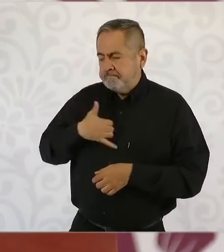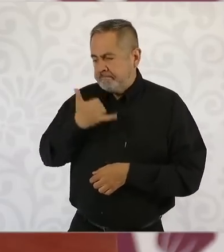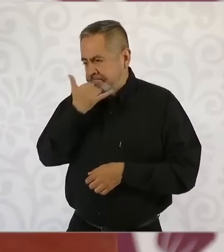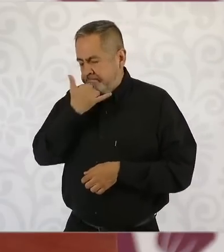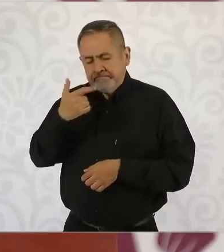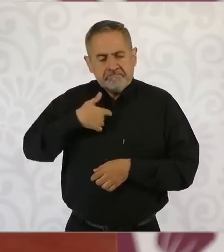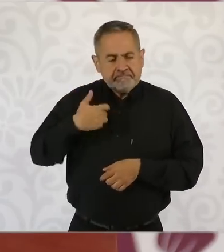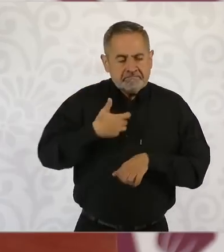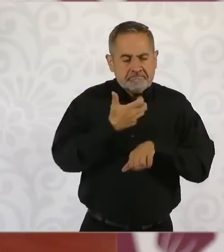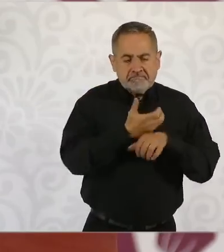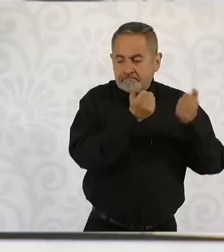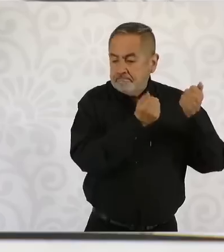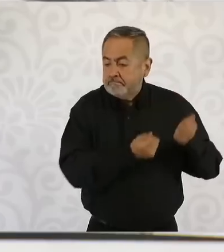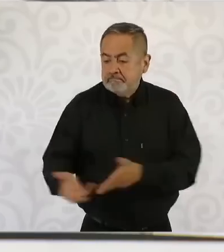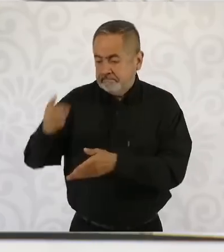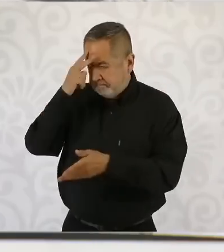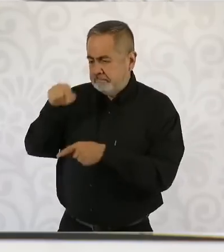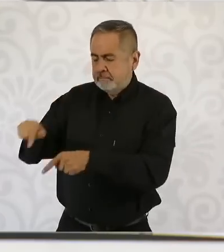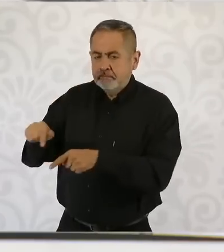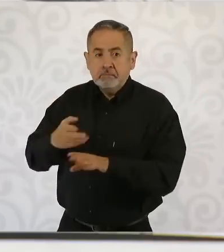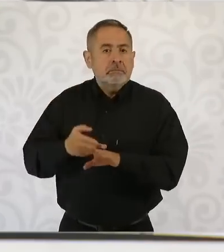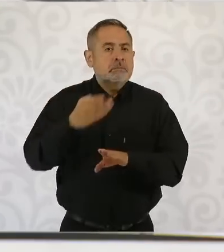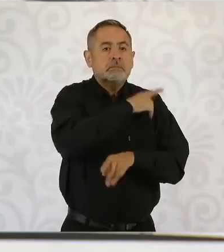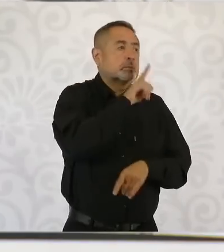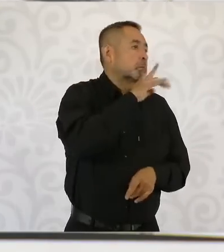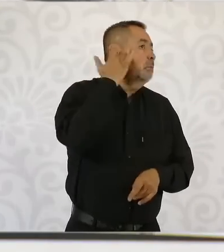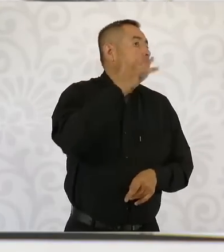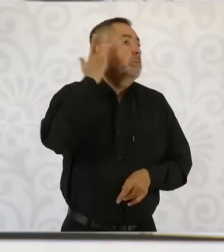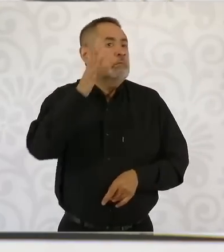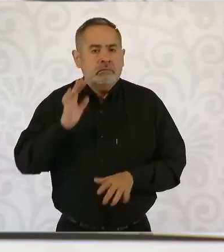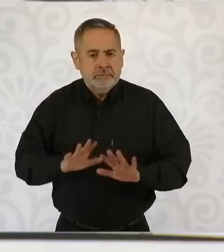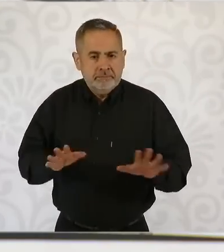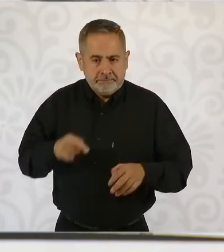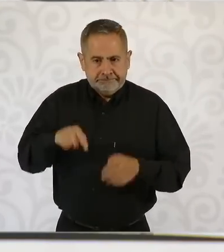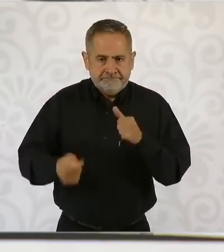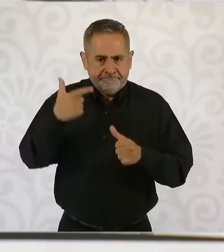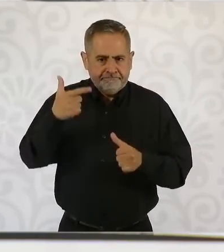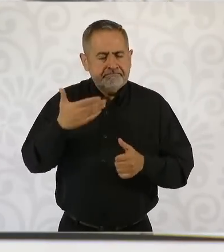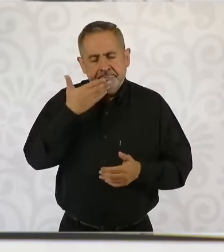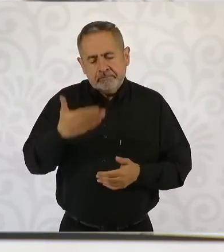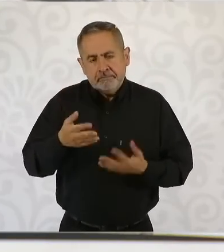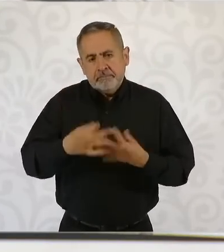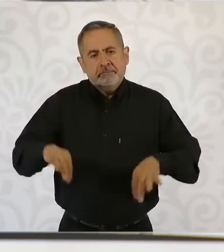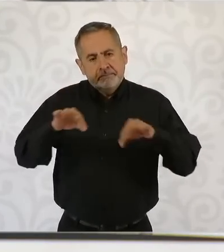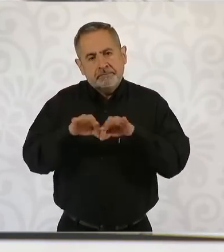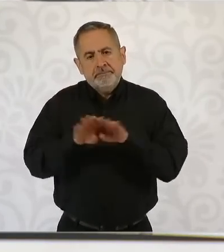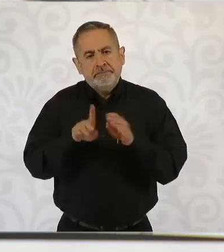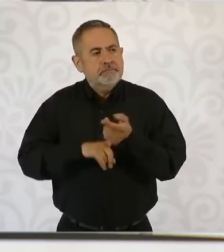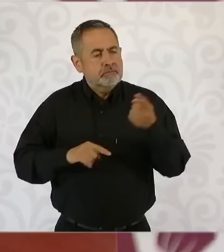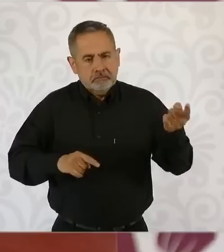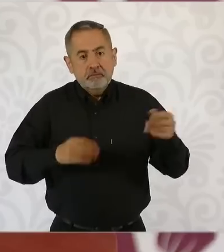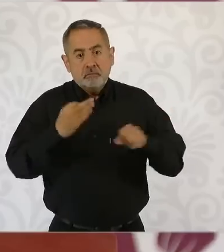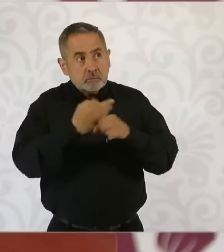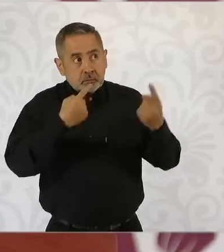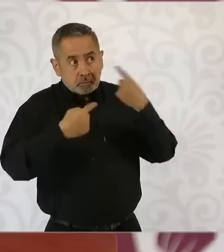armas de Estados Unidos a México y que quieren combatirlo. Entonces, pues es muy importante porque es